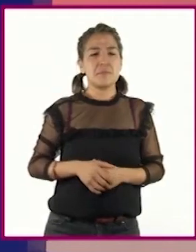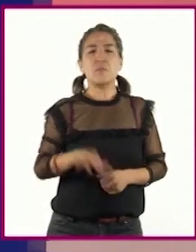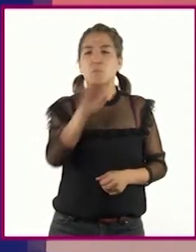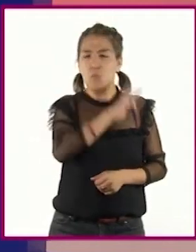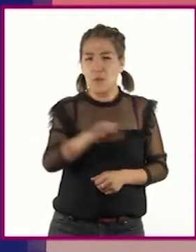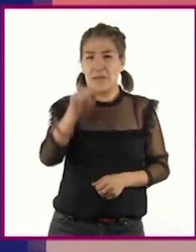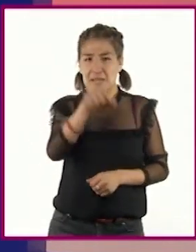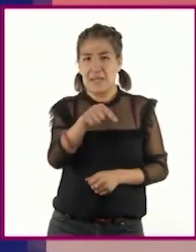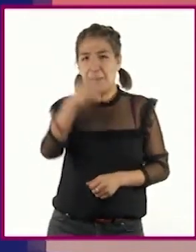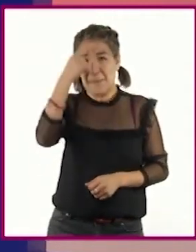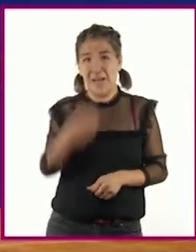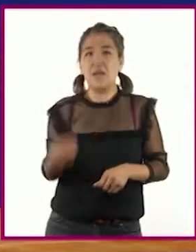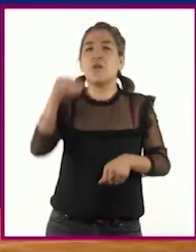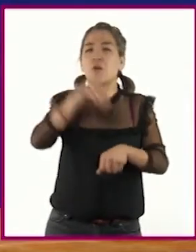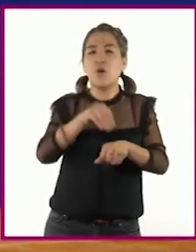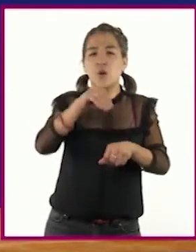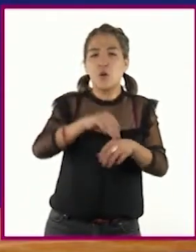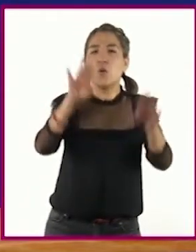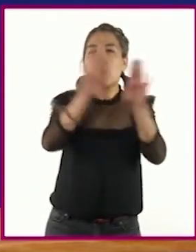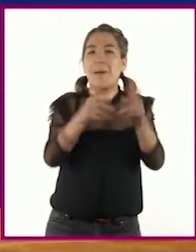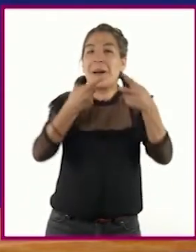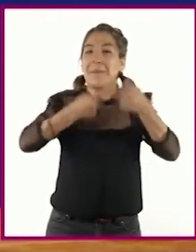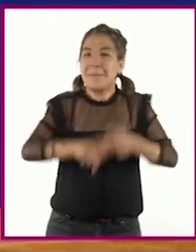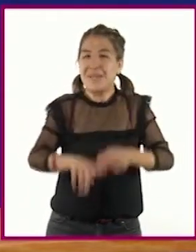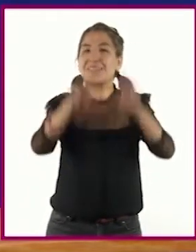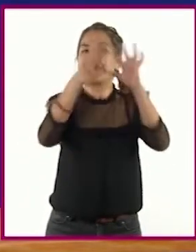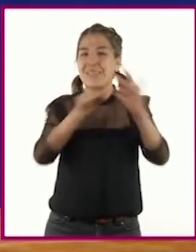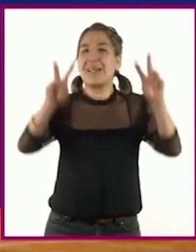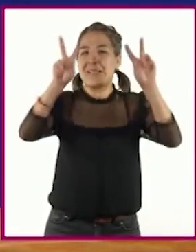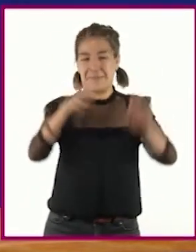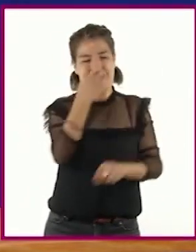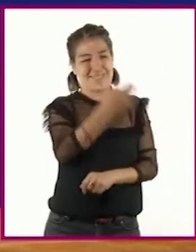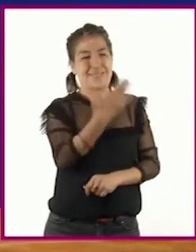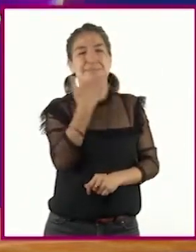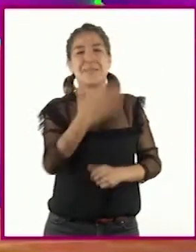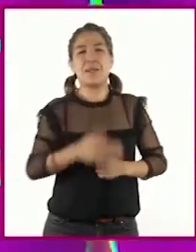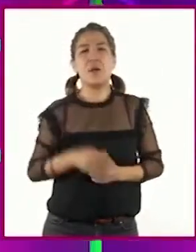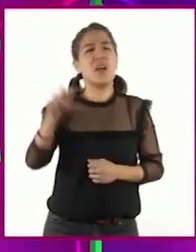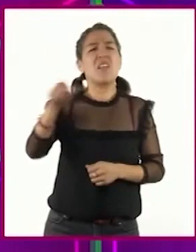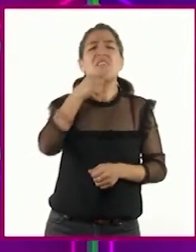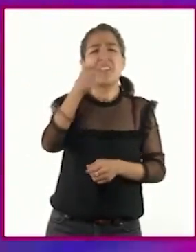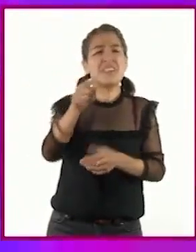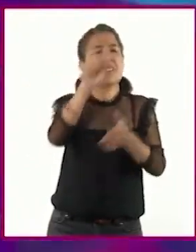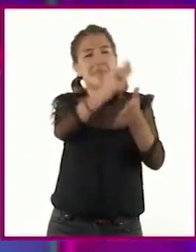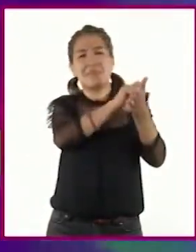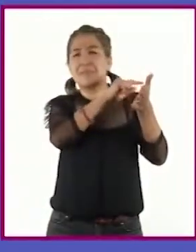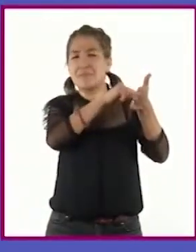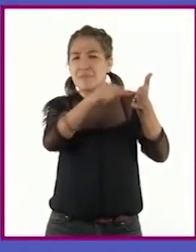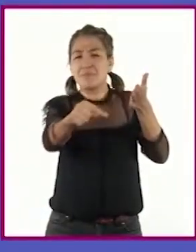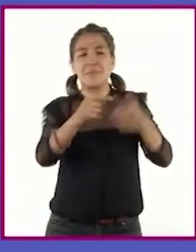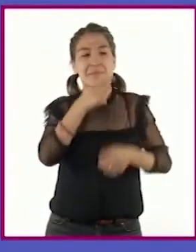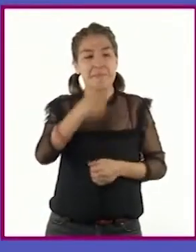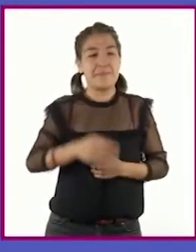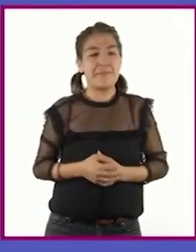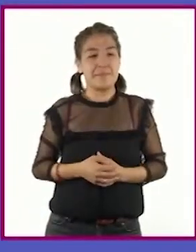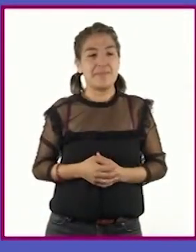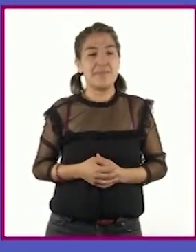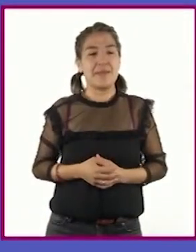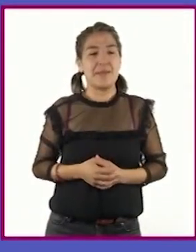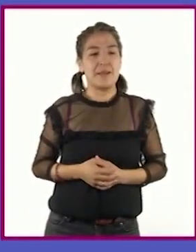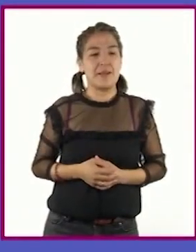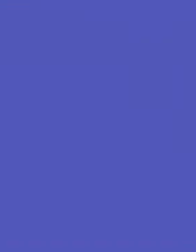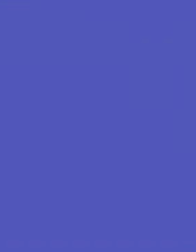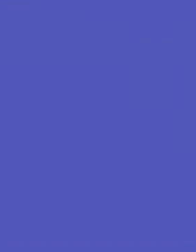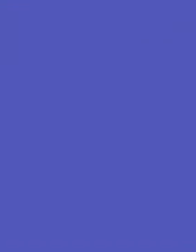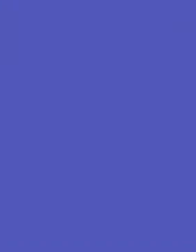para introducirnos al tema. Muy bien. Léenos lo que subrayó. La diversidad lingüística es esencial